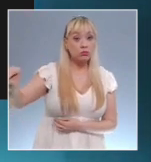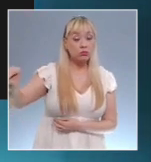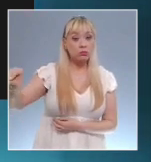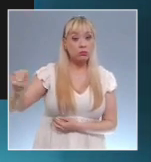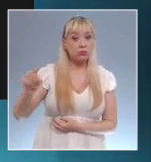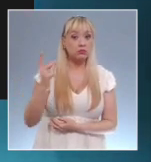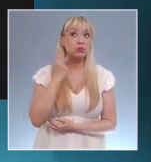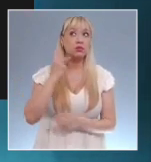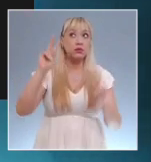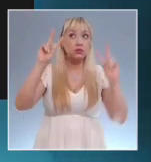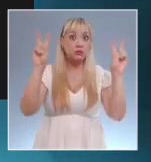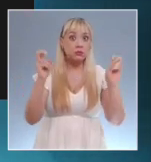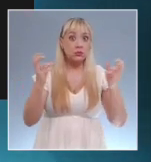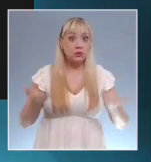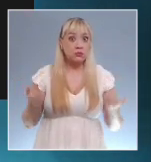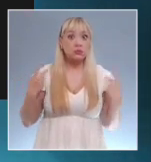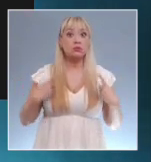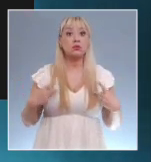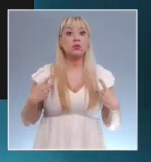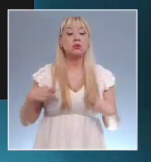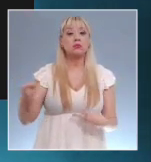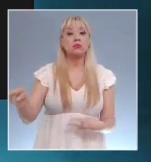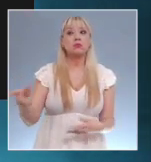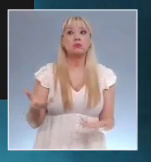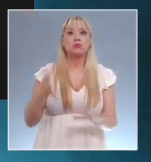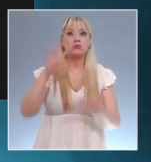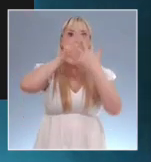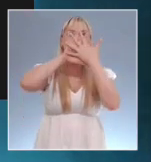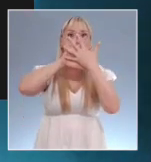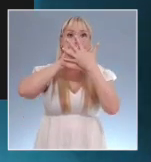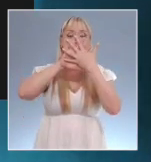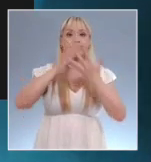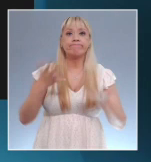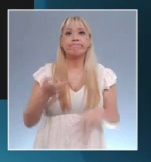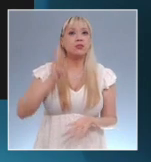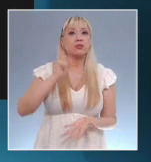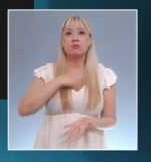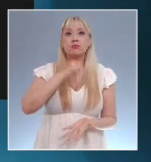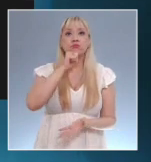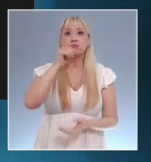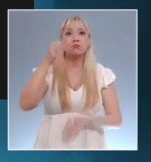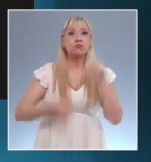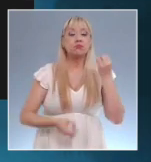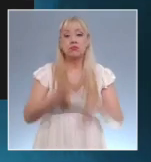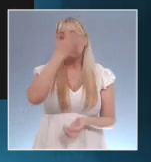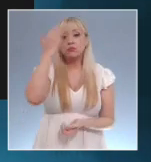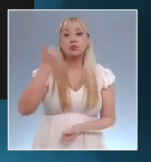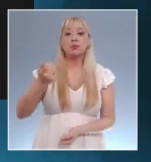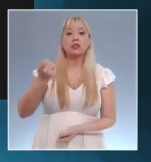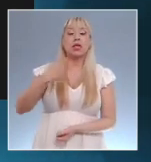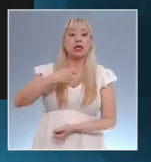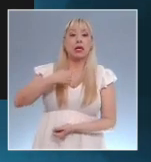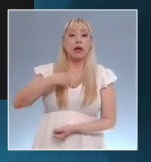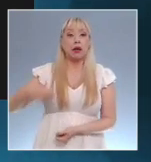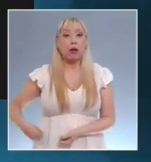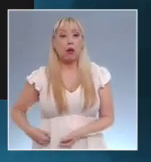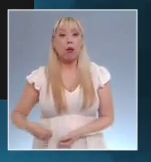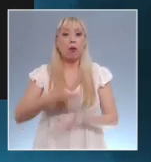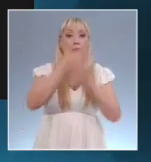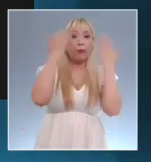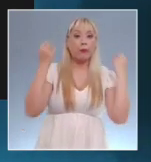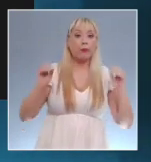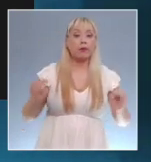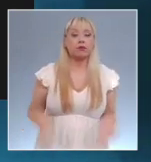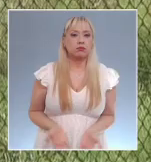justicia, puede influir en que sí en los procesos de reinserción, pero también en la inclusión